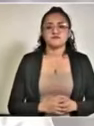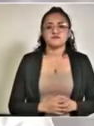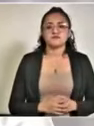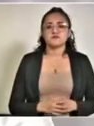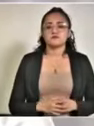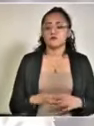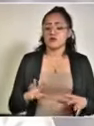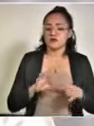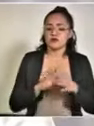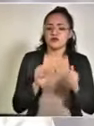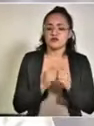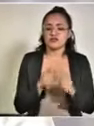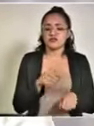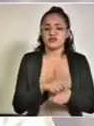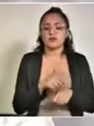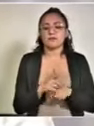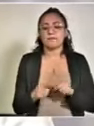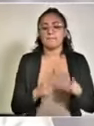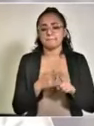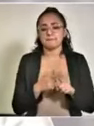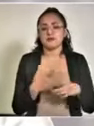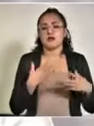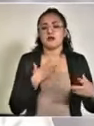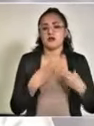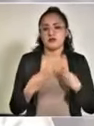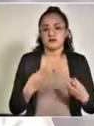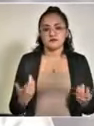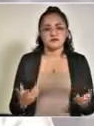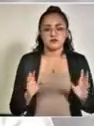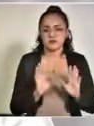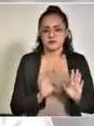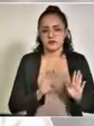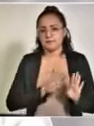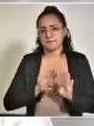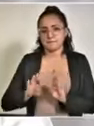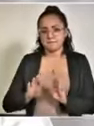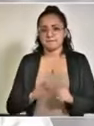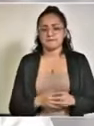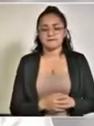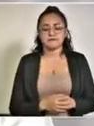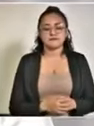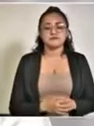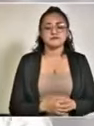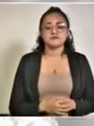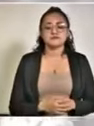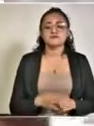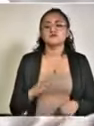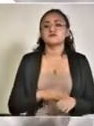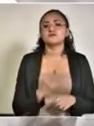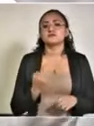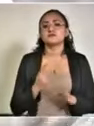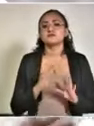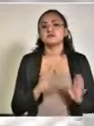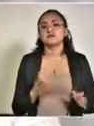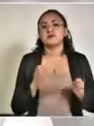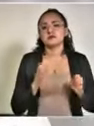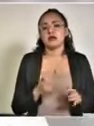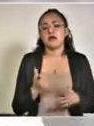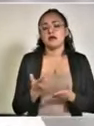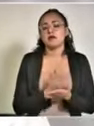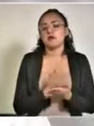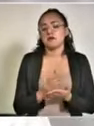número de contagiados acumulados, porque ya están